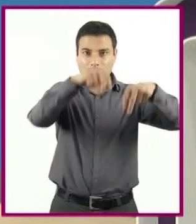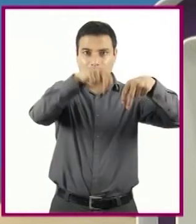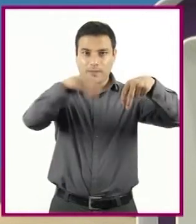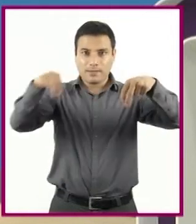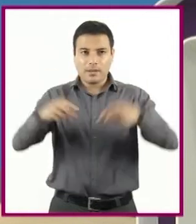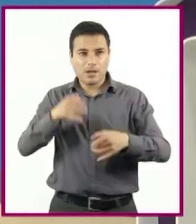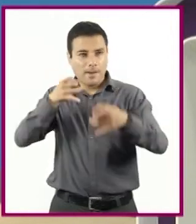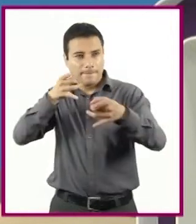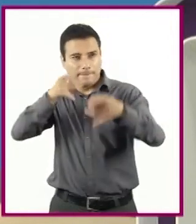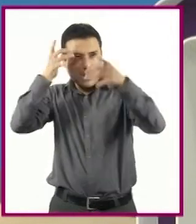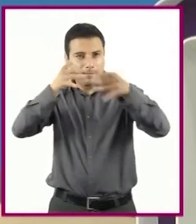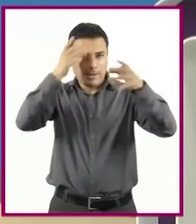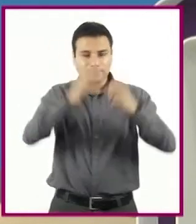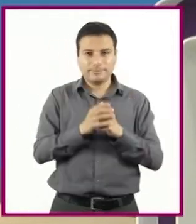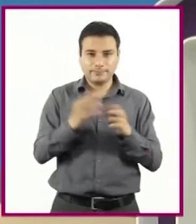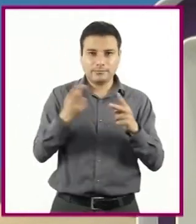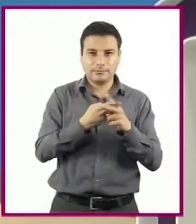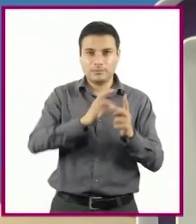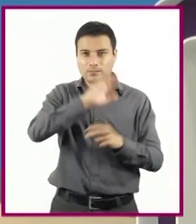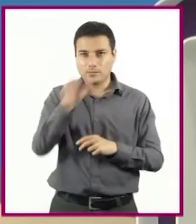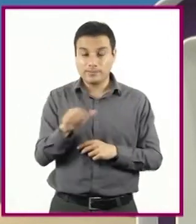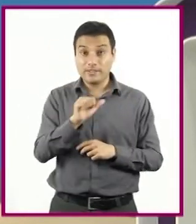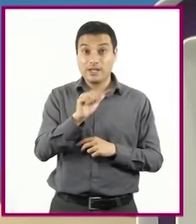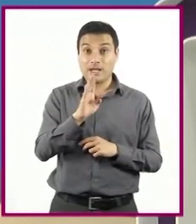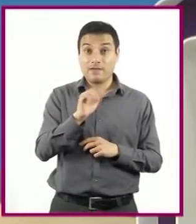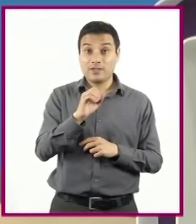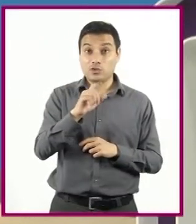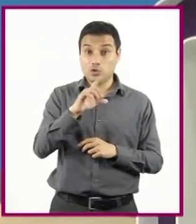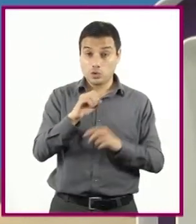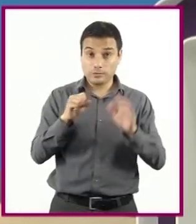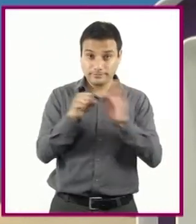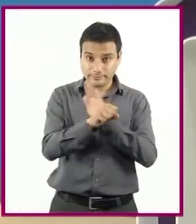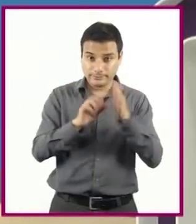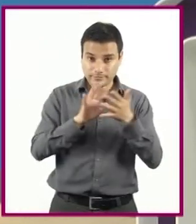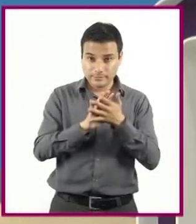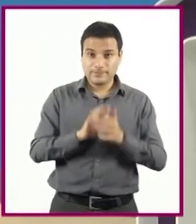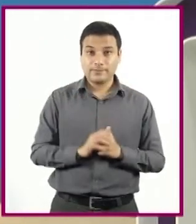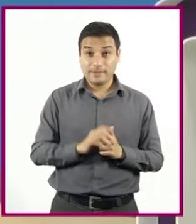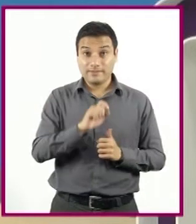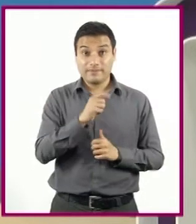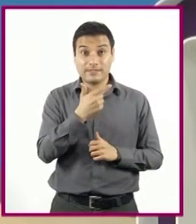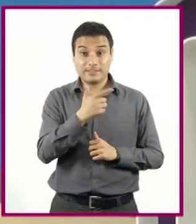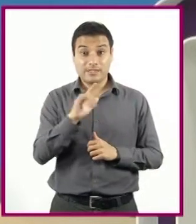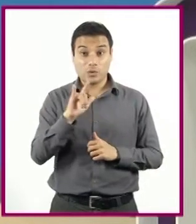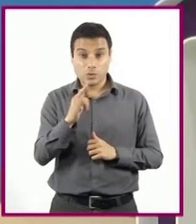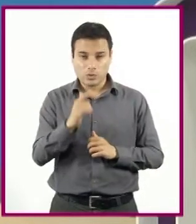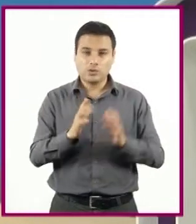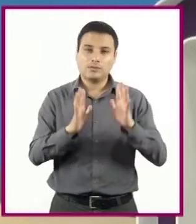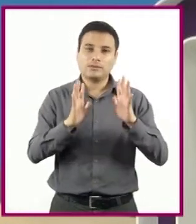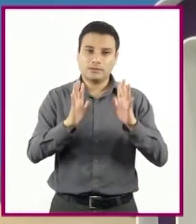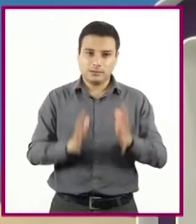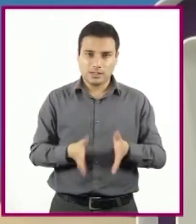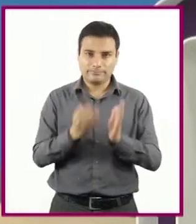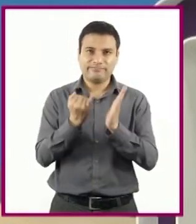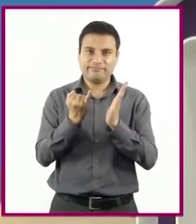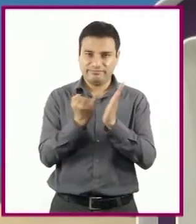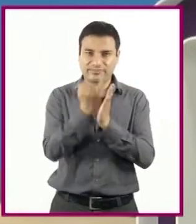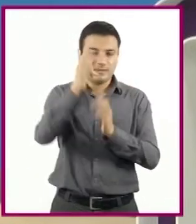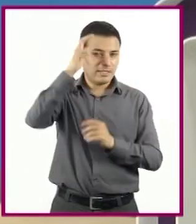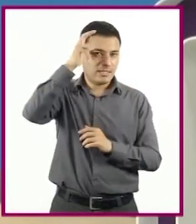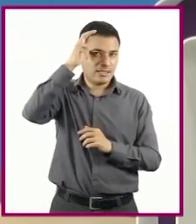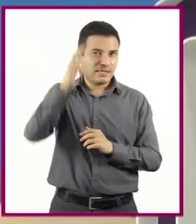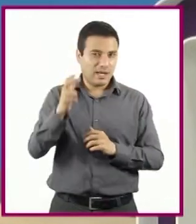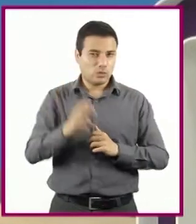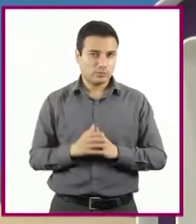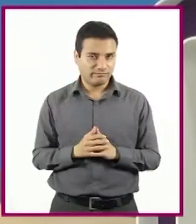decapitados. Abasolo fue condenado a prisión perpetua. El 27 de julio se dictó la sentencia de degradación de Hidalgo y